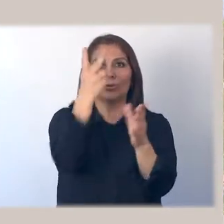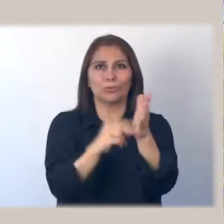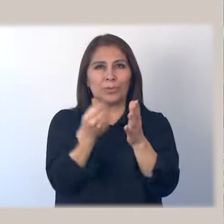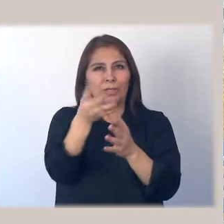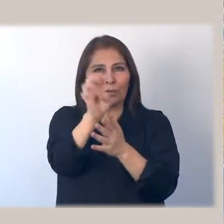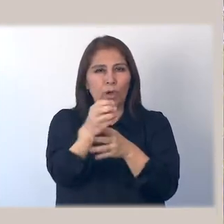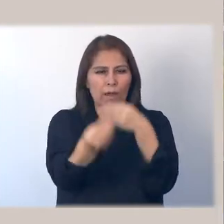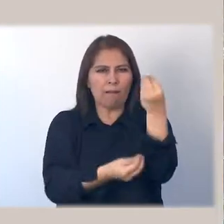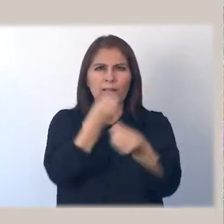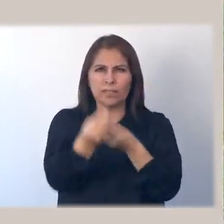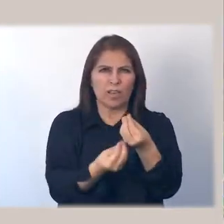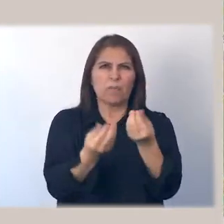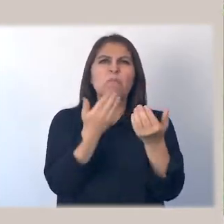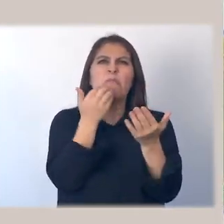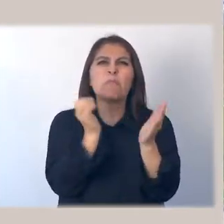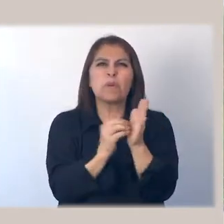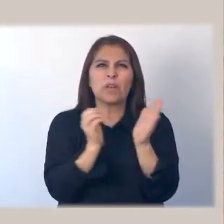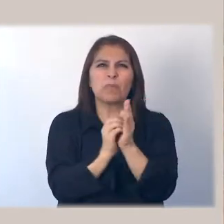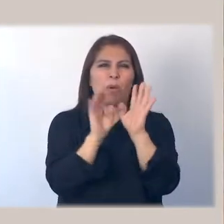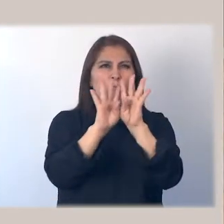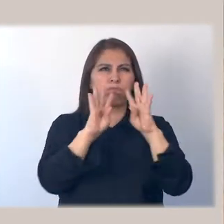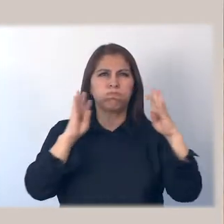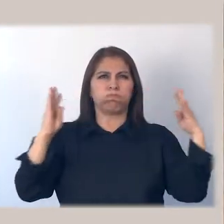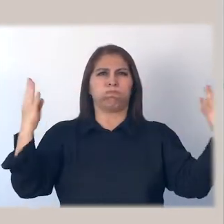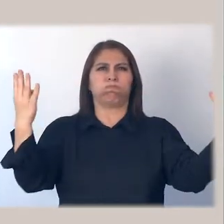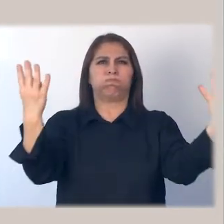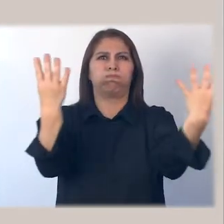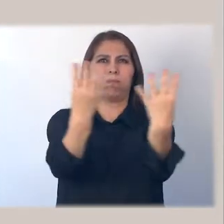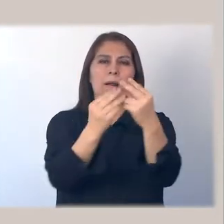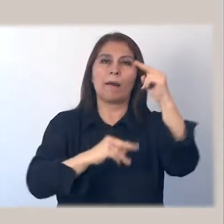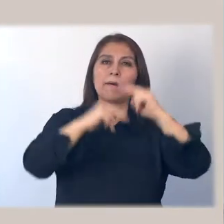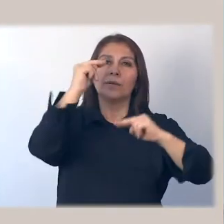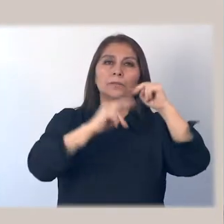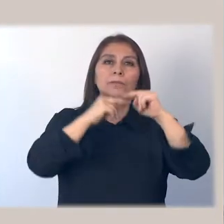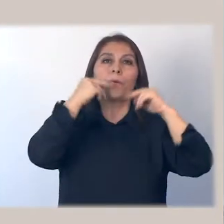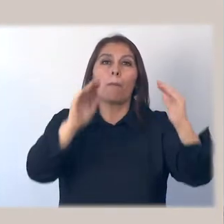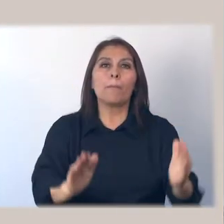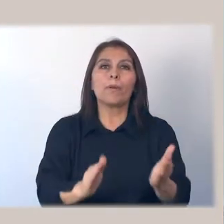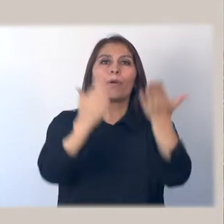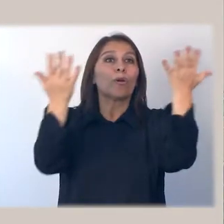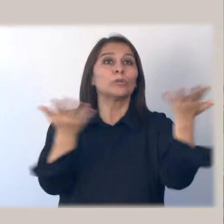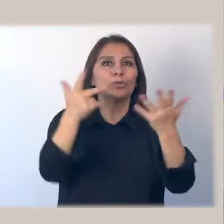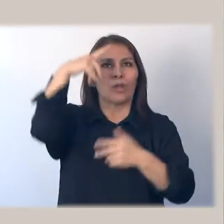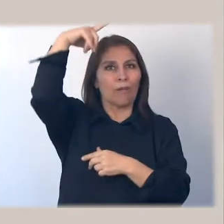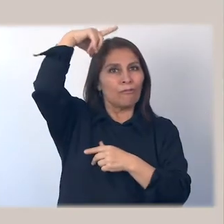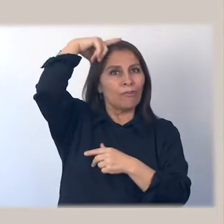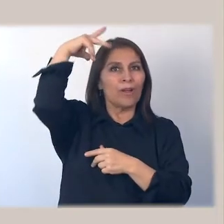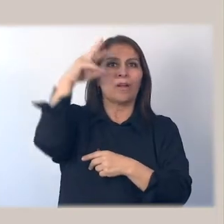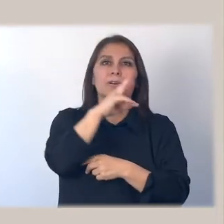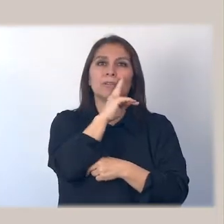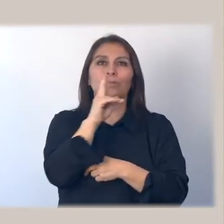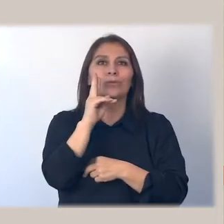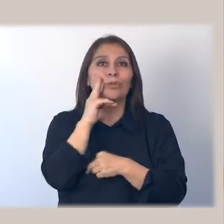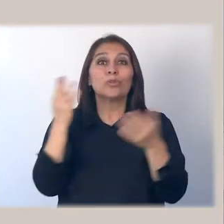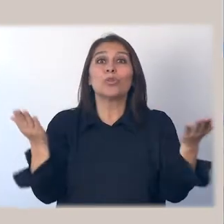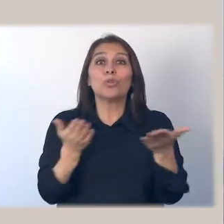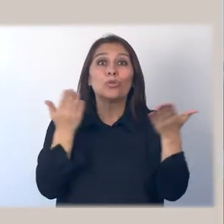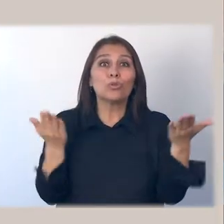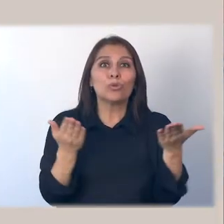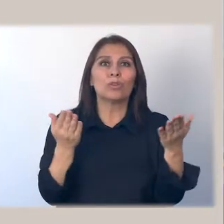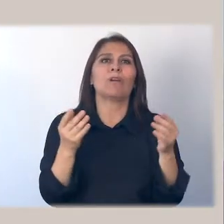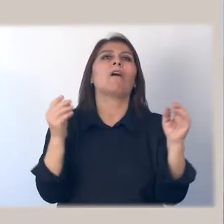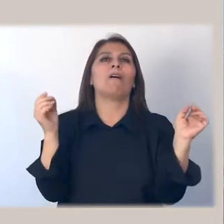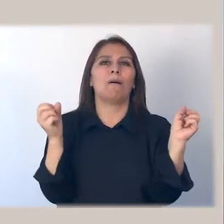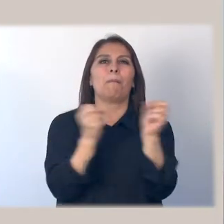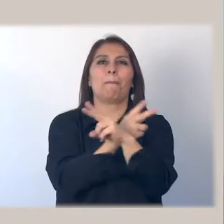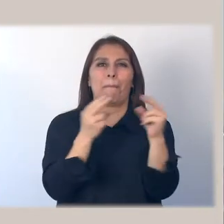de 2019, como el cerramiento y construcción de la plazoleta y mejoras de las instalaciones de enfermería y restaurante en las